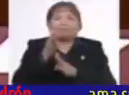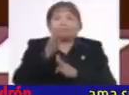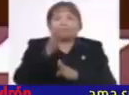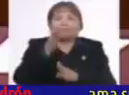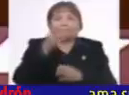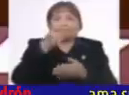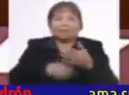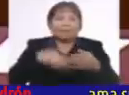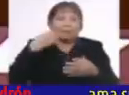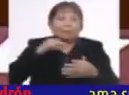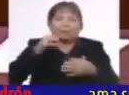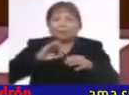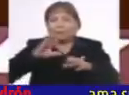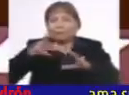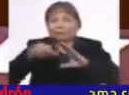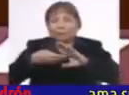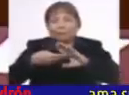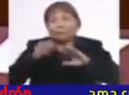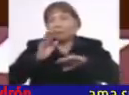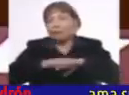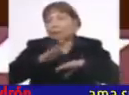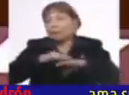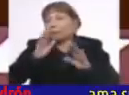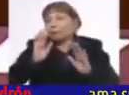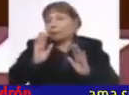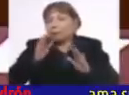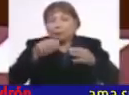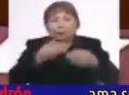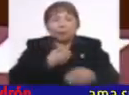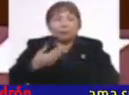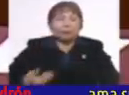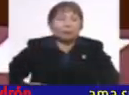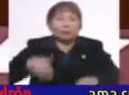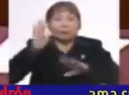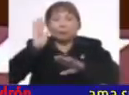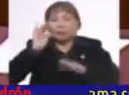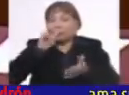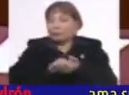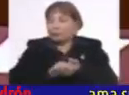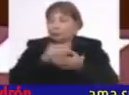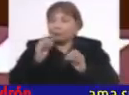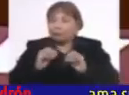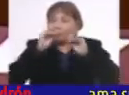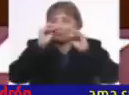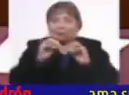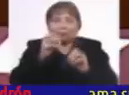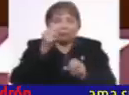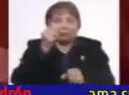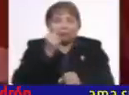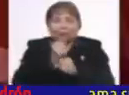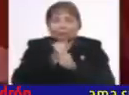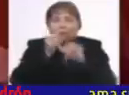presuntos actos de corrupción usted jura mental de un gobierno que designa a funcionarios